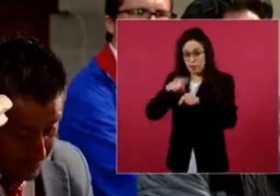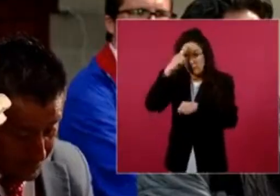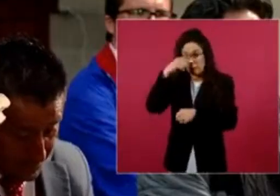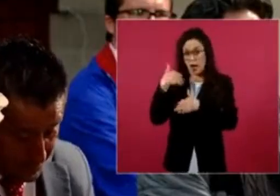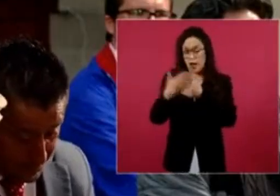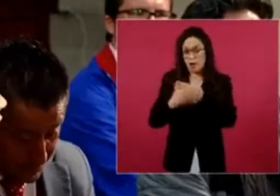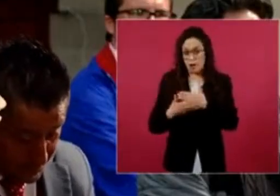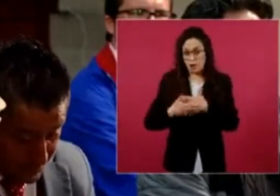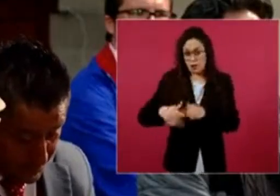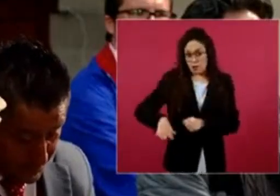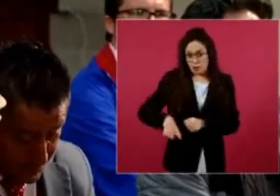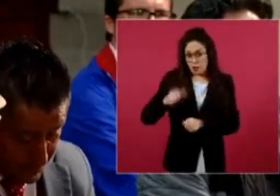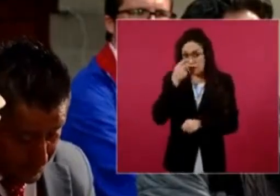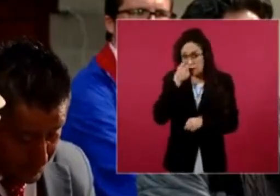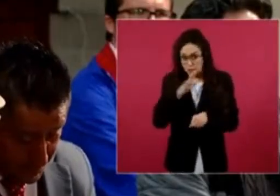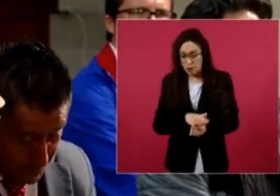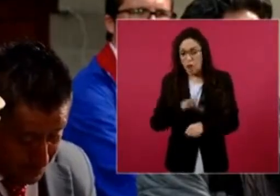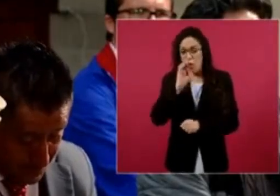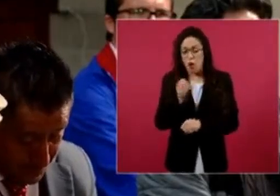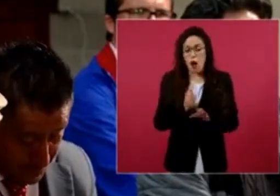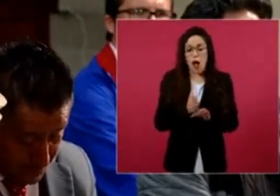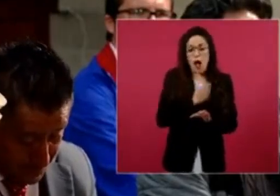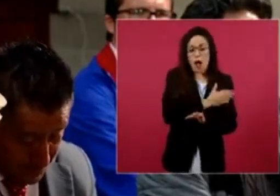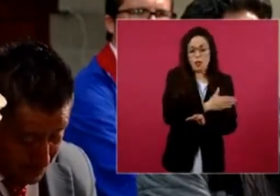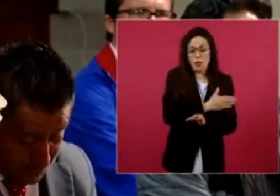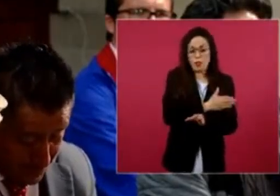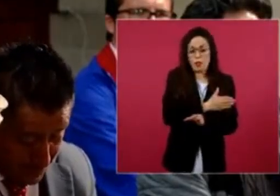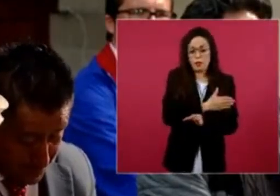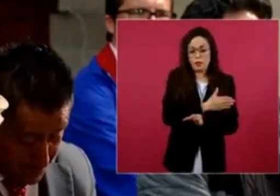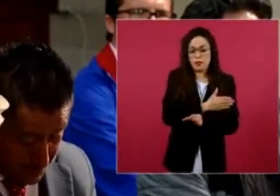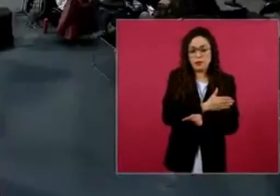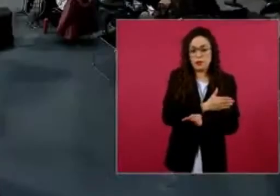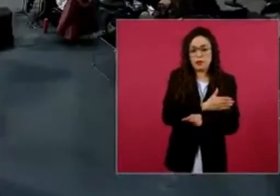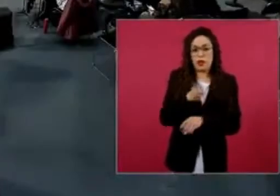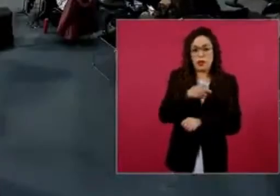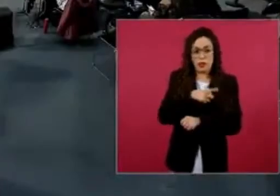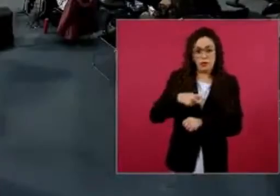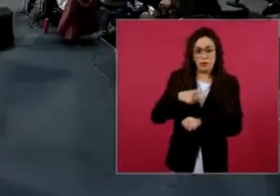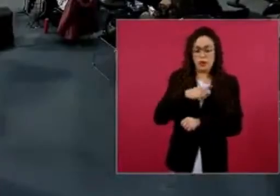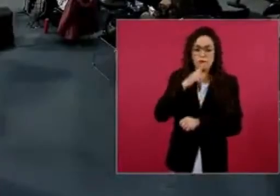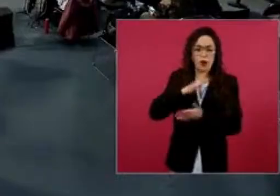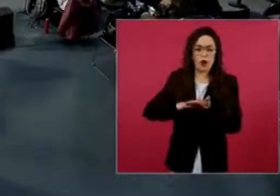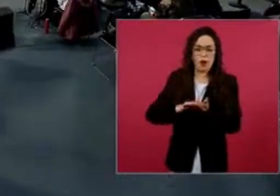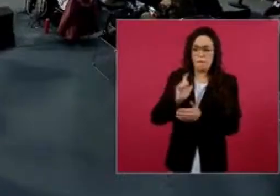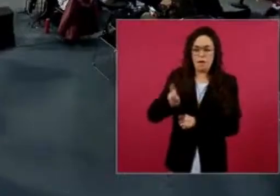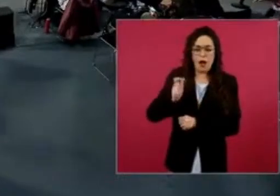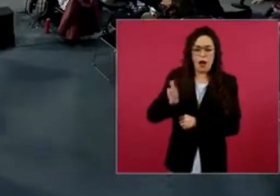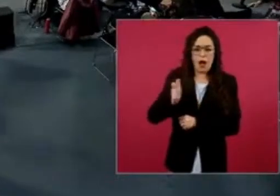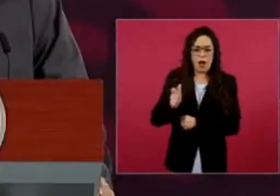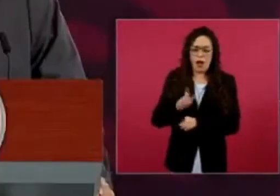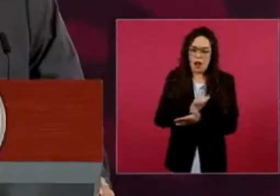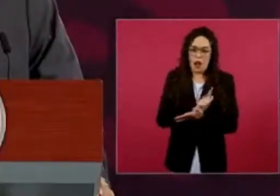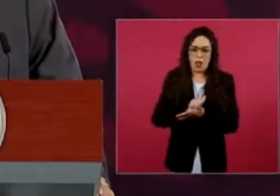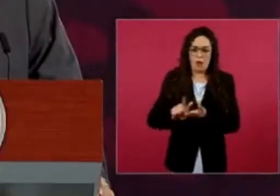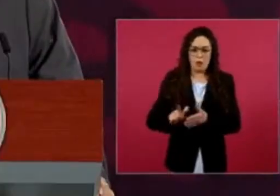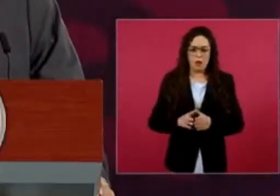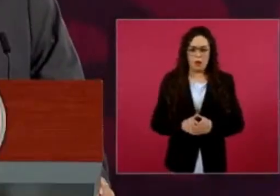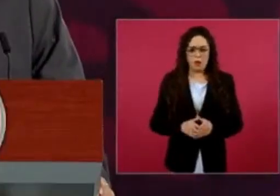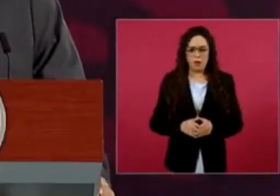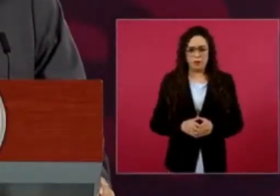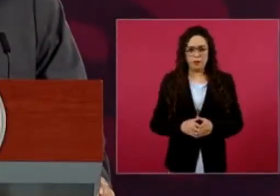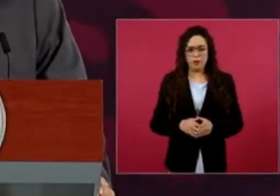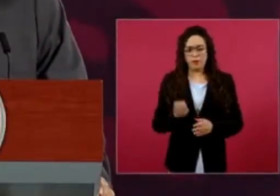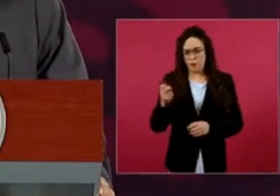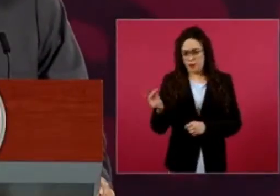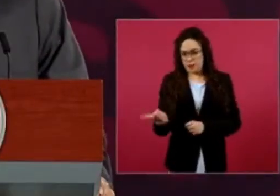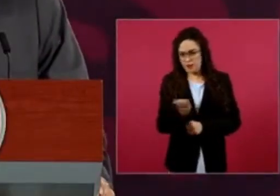si antes de irse van a liquidar estos adeudos, presidente. Bueno, acerca de